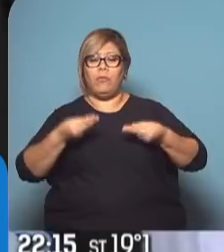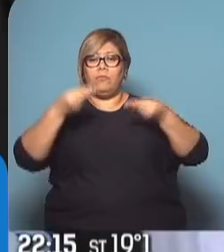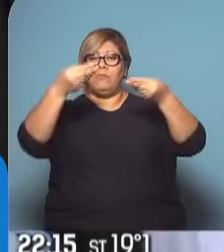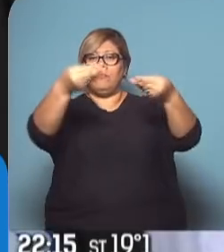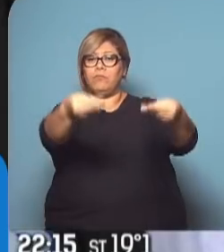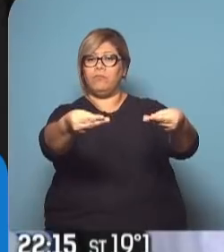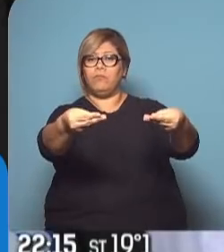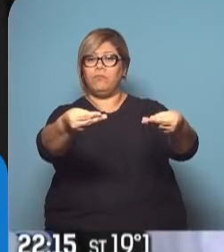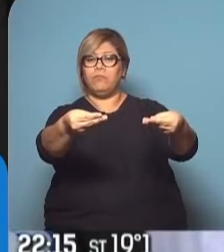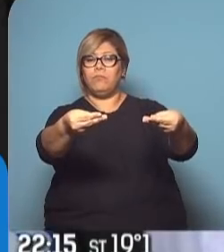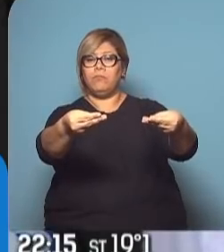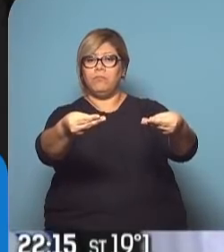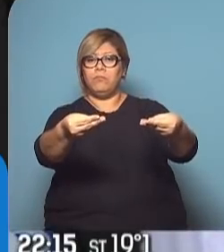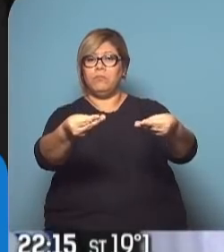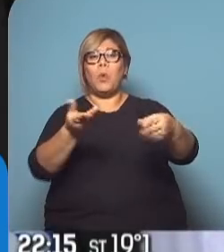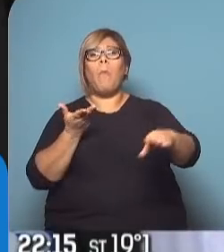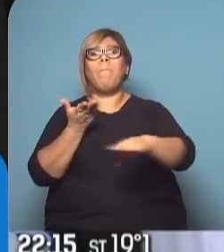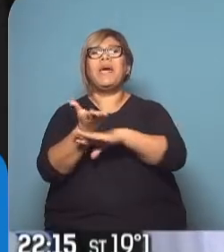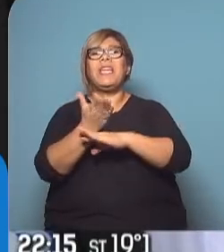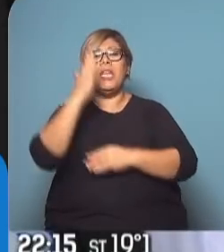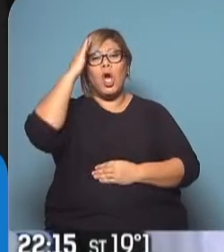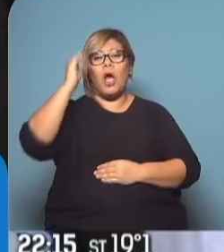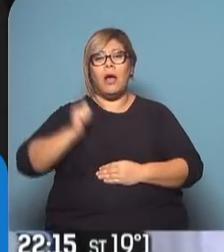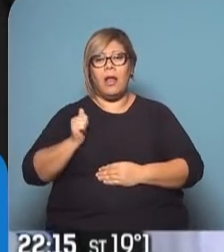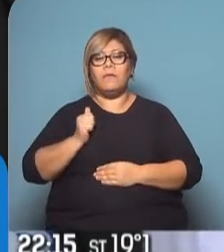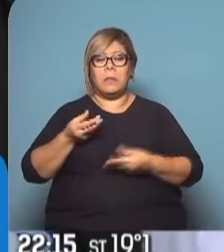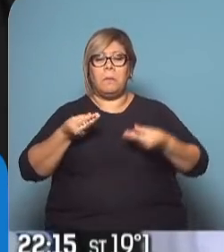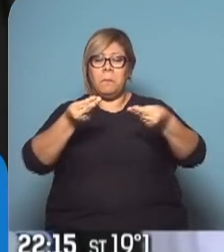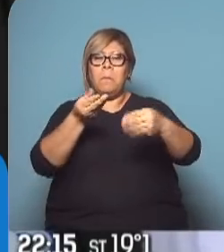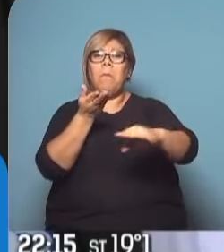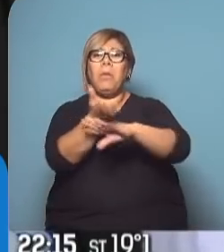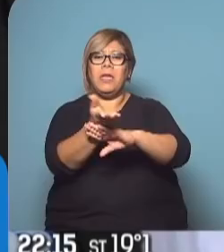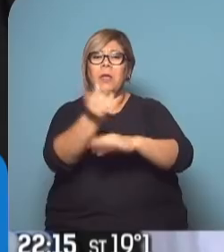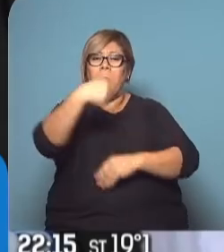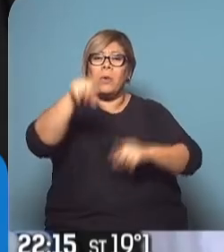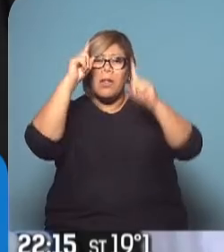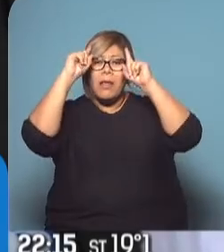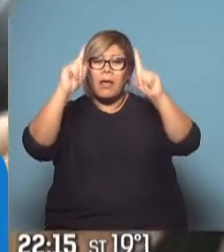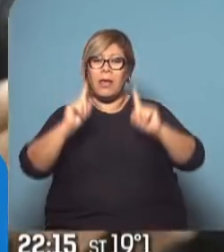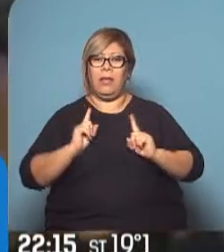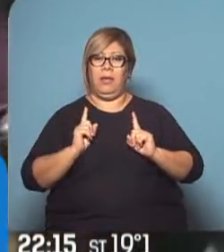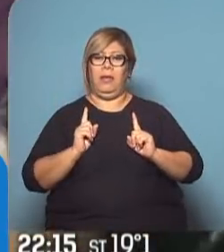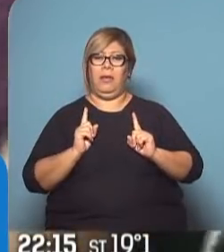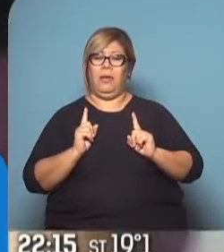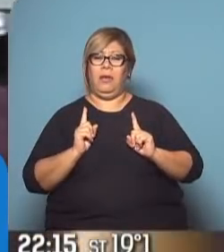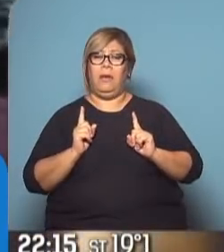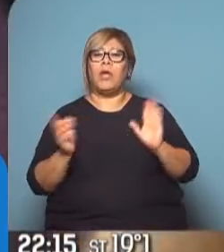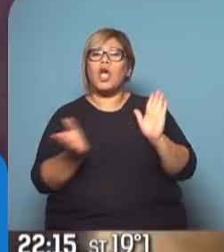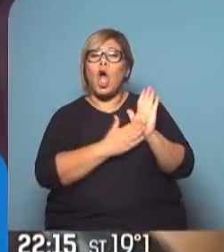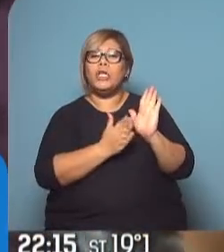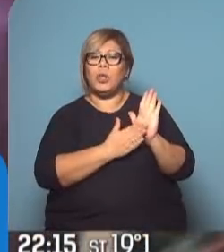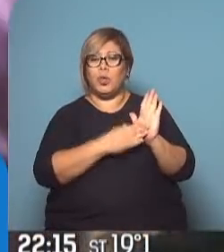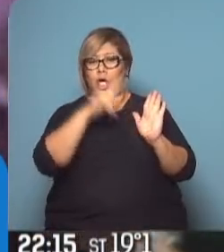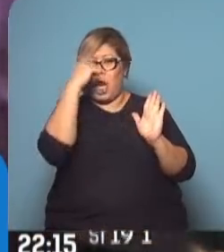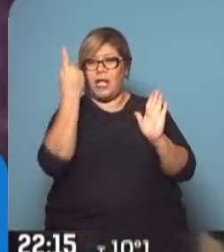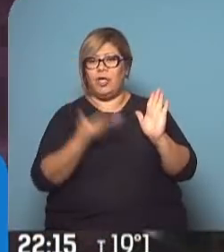una proclama a las Fuerzas Armadas, para que escuchen, para que atiendan el llamado de Venezuela, de la Constitución. ¿Hay